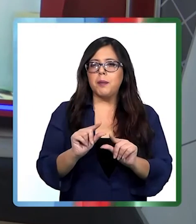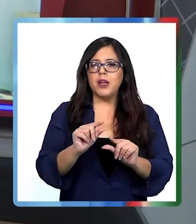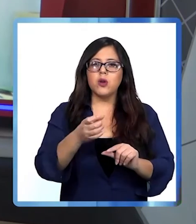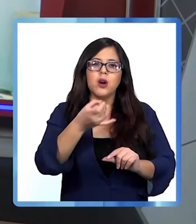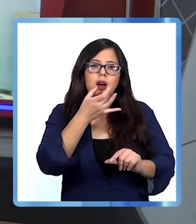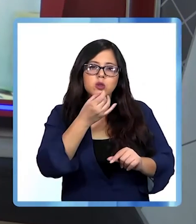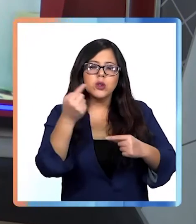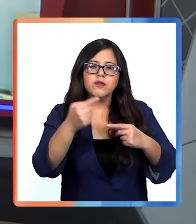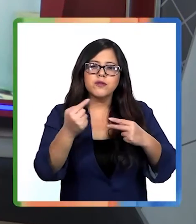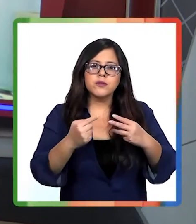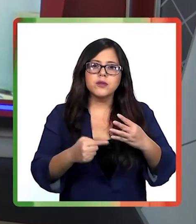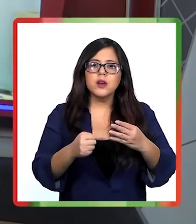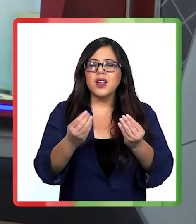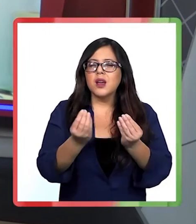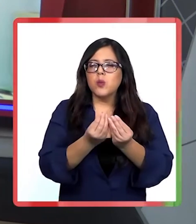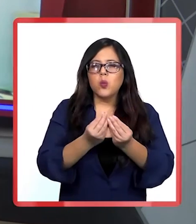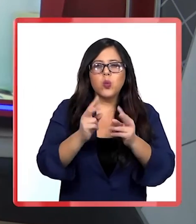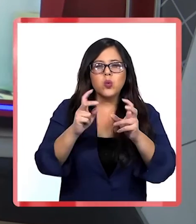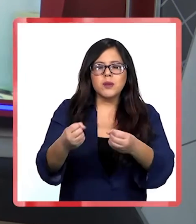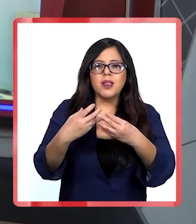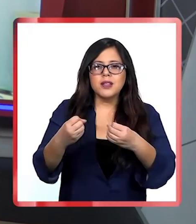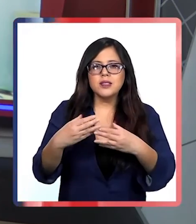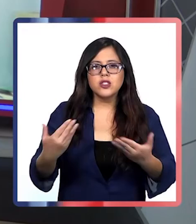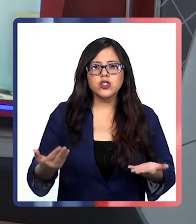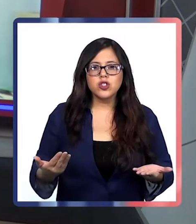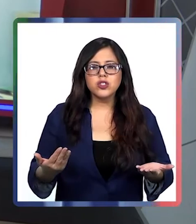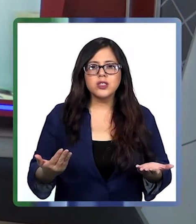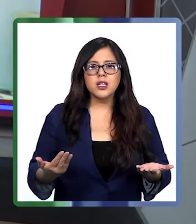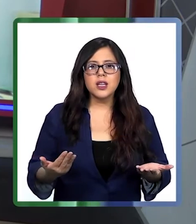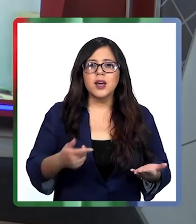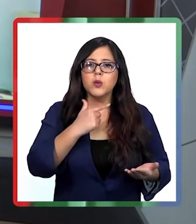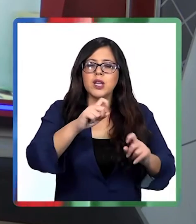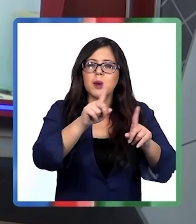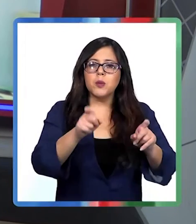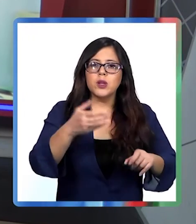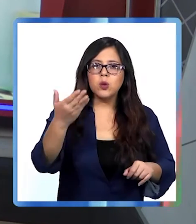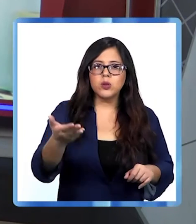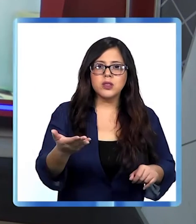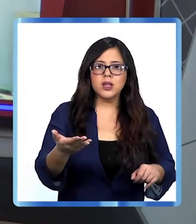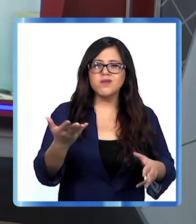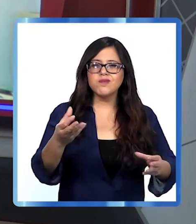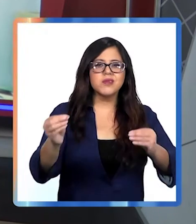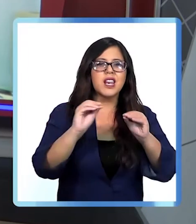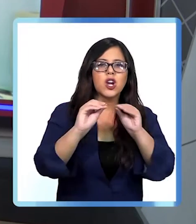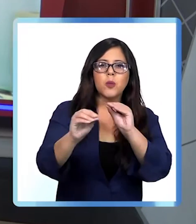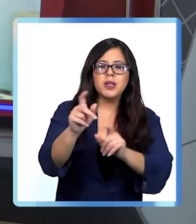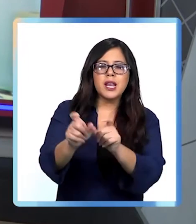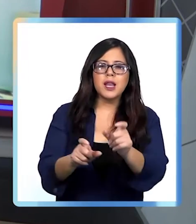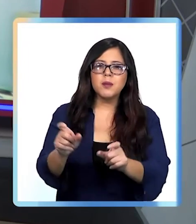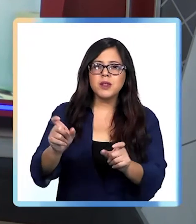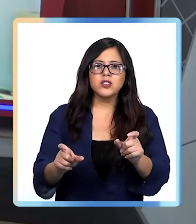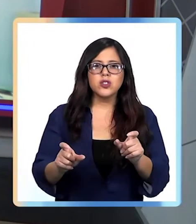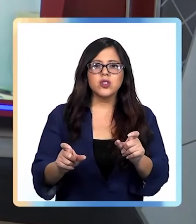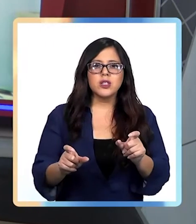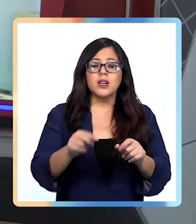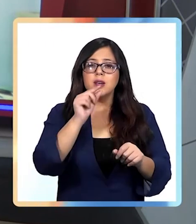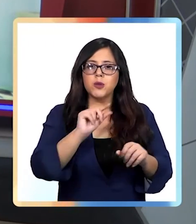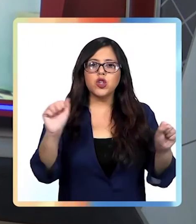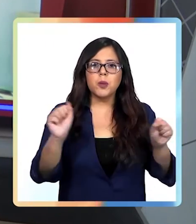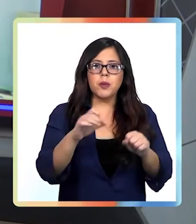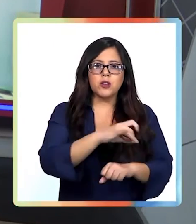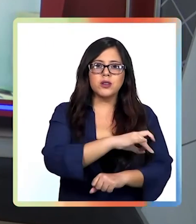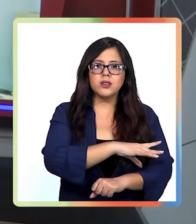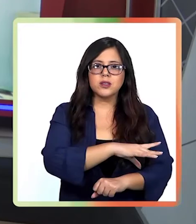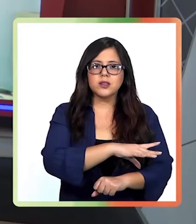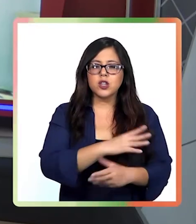Yo creo que eso también nos deja, hay tantas enseñanzas. Entonces, en último lugar, me gustaría preguntarle, doctora, ¿qué le recomendaría a la gente a puertas del invierno